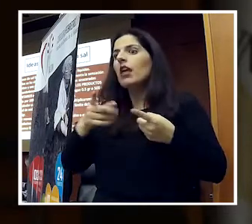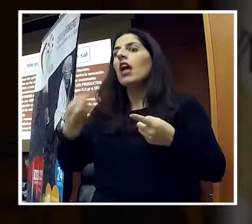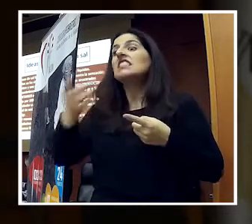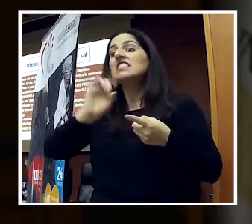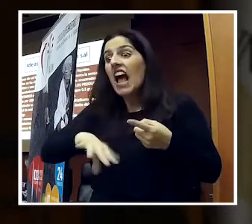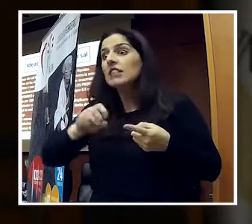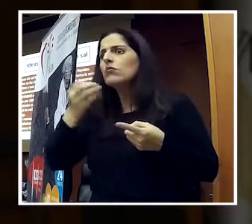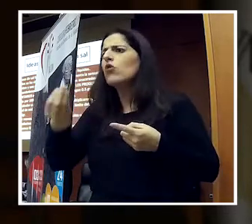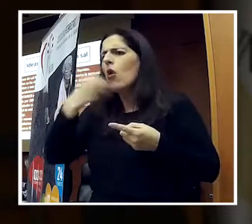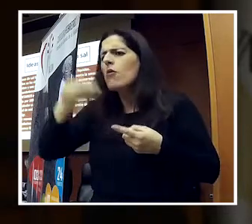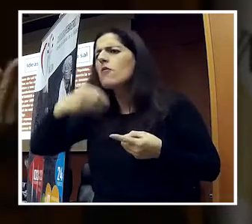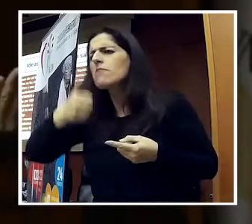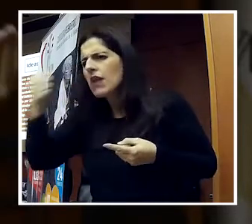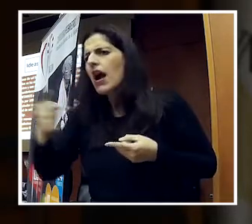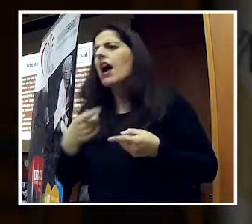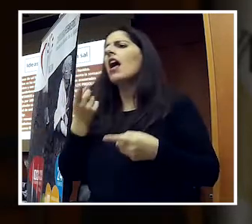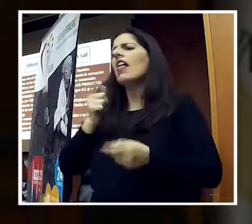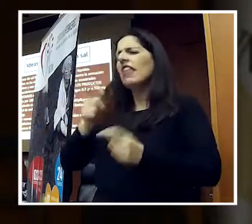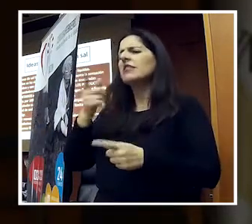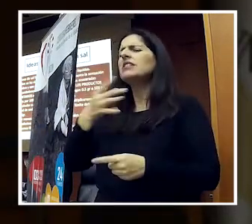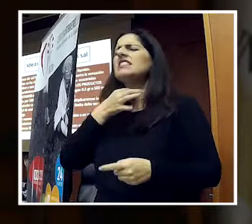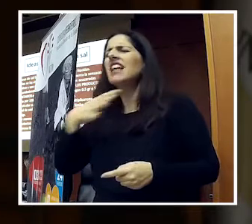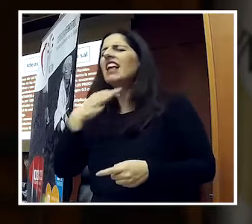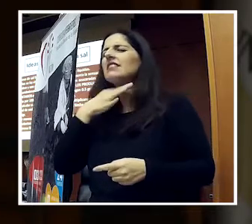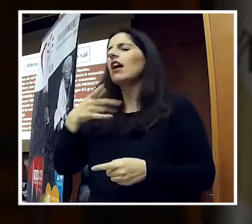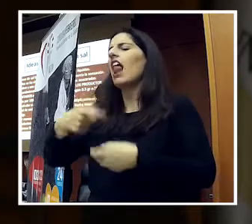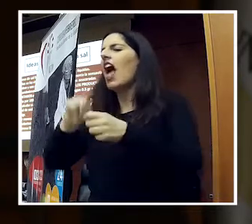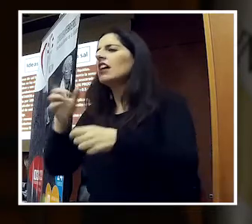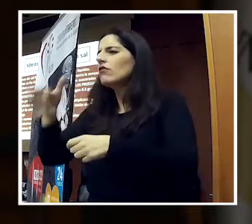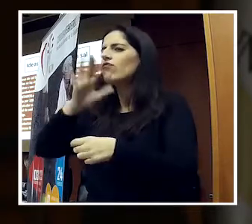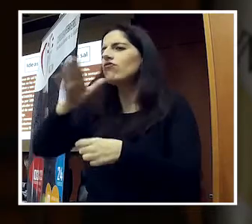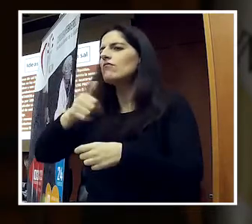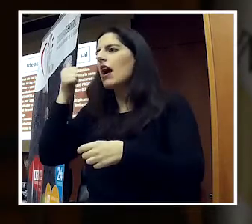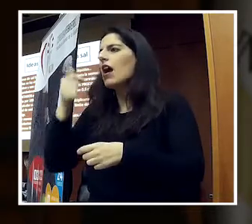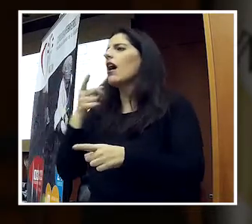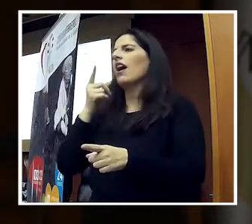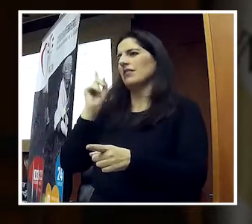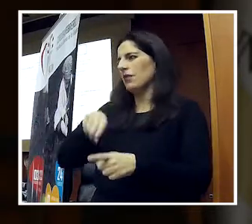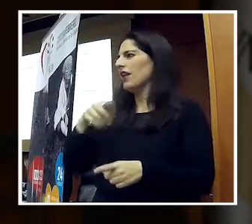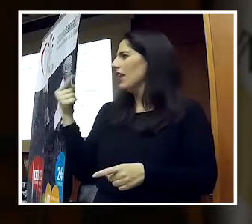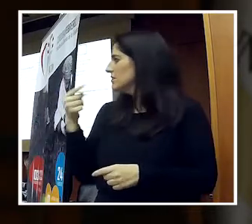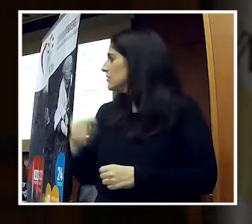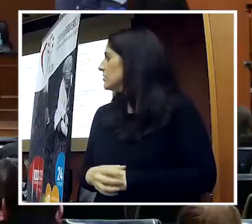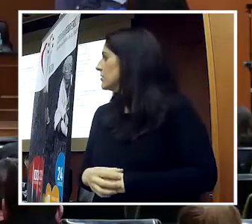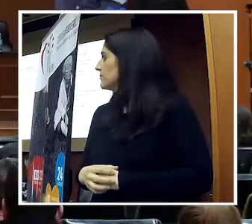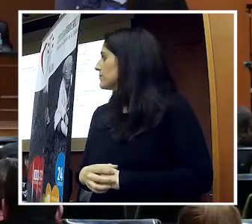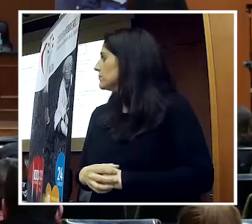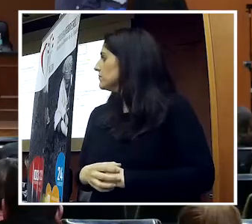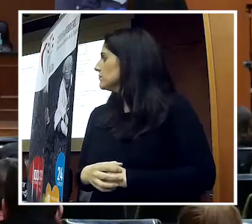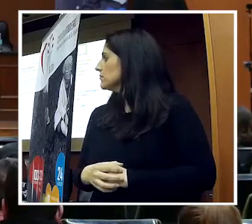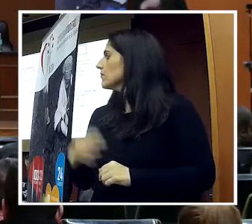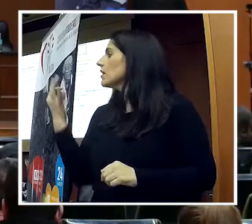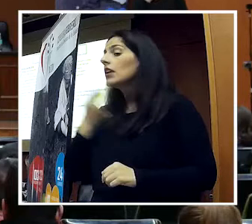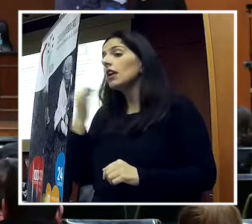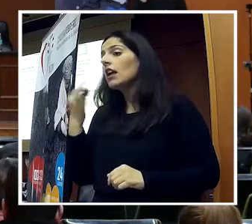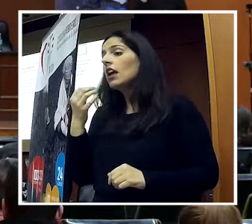son más propensos a beber bebidas azucaradas cuando toman cosas saladas, cosas muy curiosas. Y cuáles